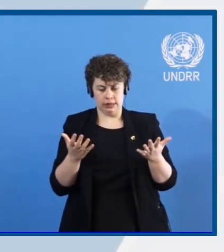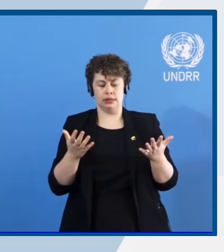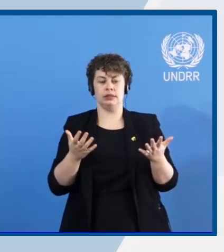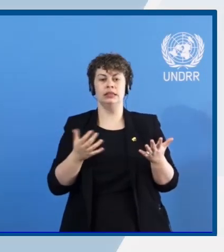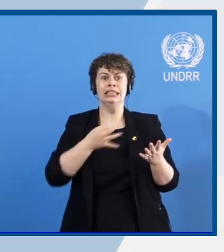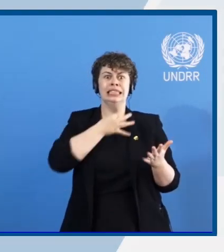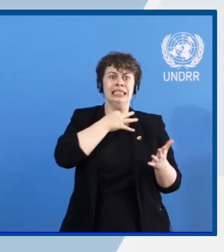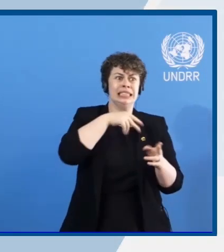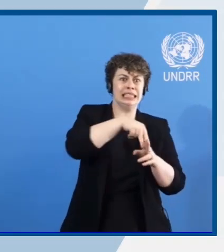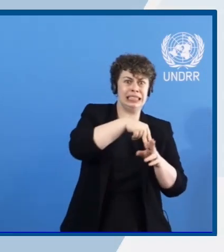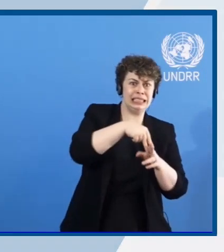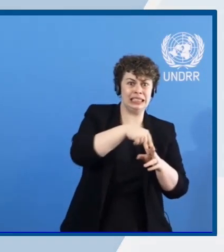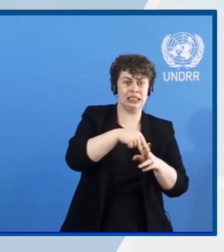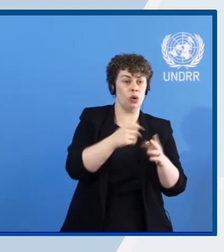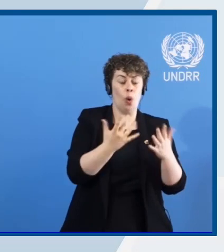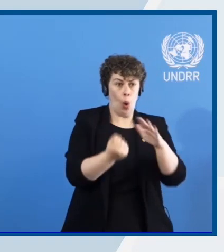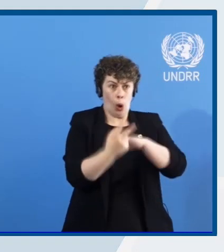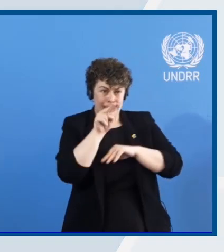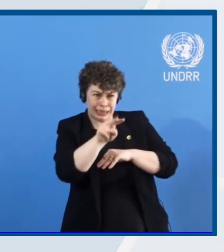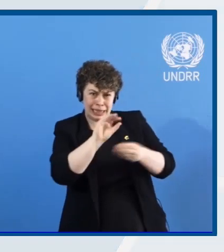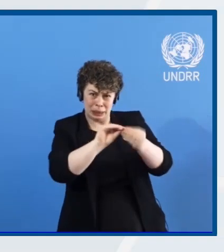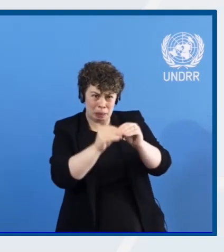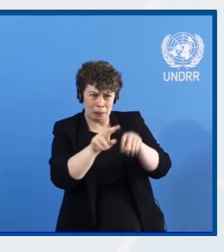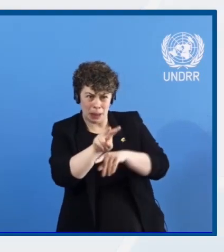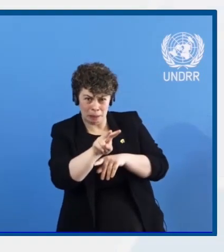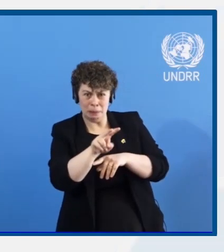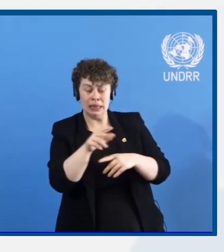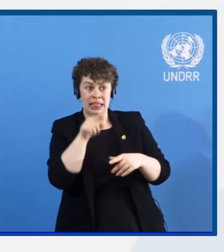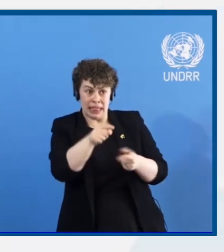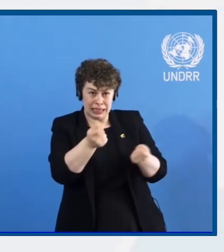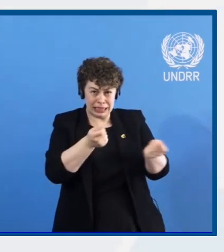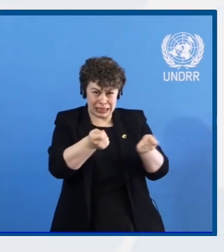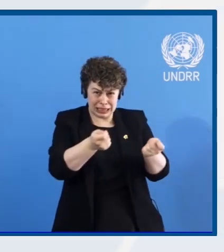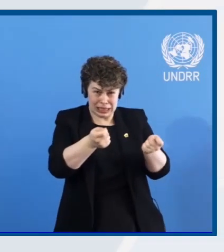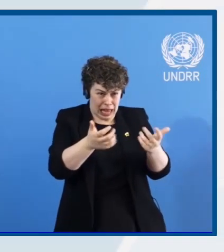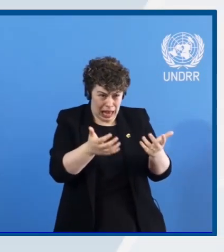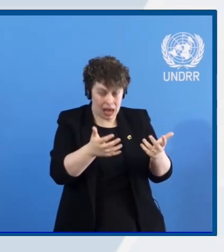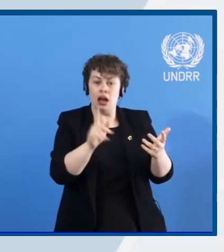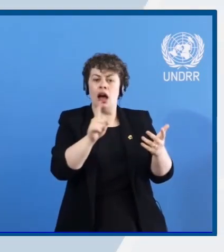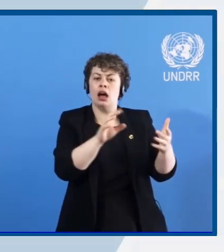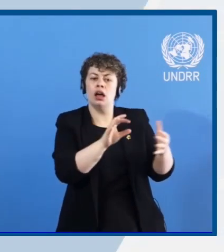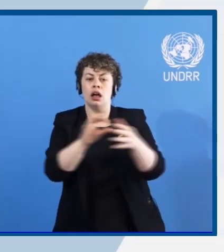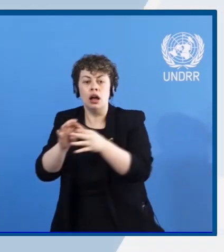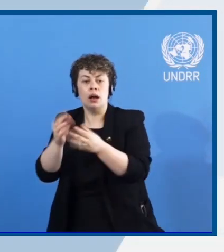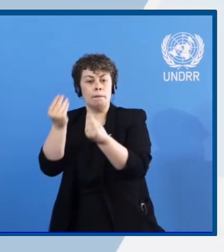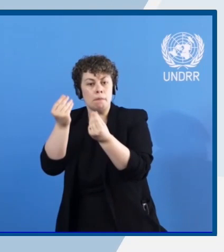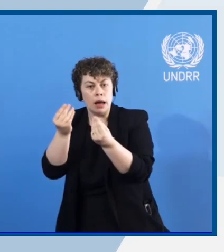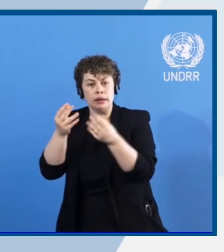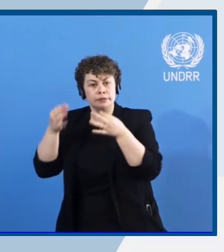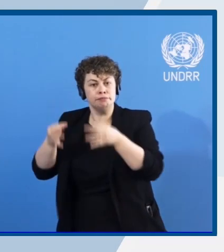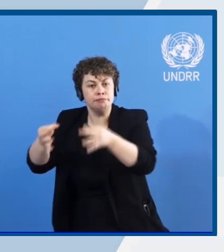mismo, sino que está íntimamente vinculado a decisiones de orden económico y decisiones de carácter